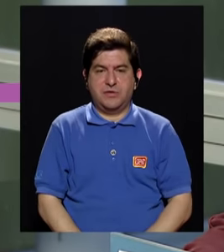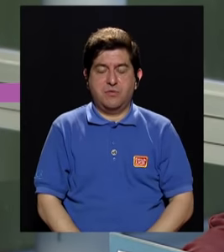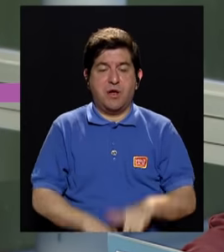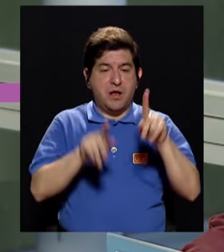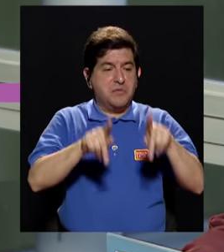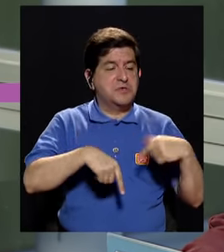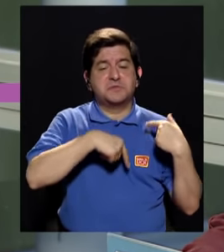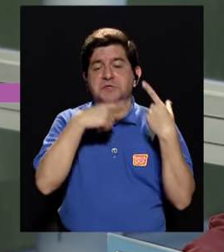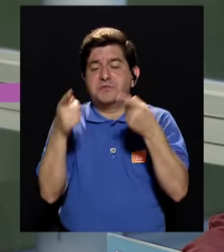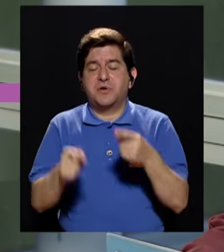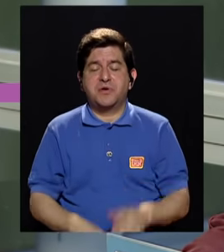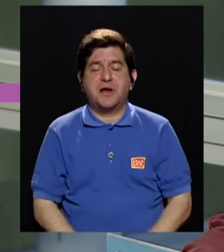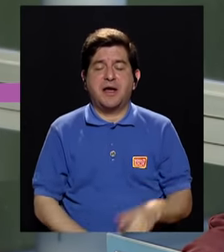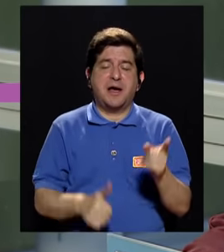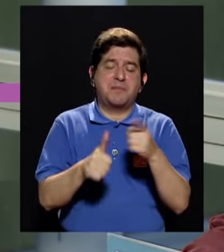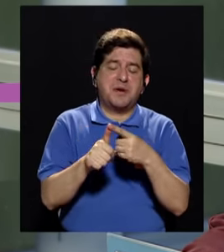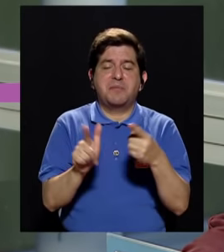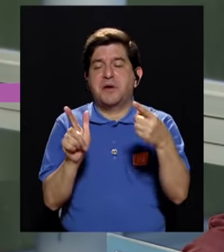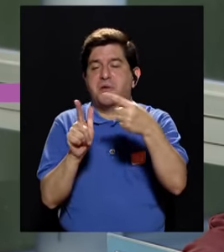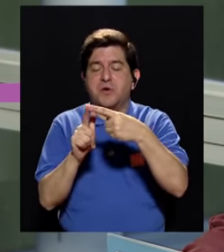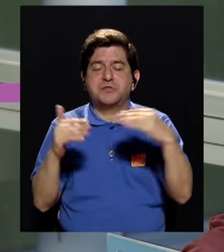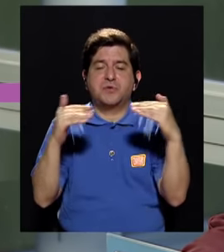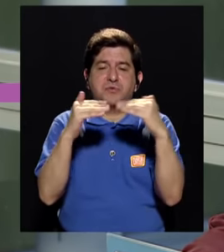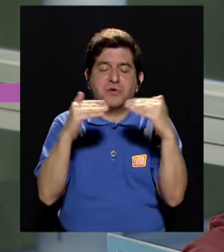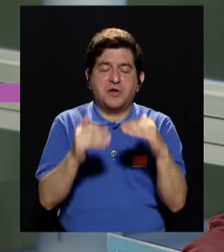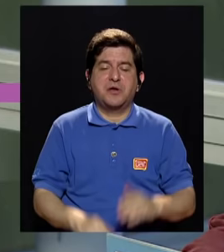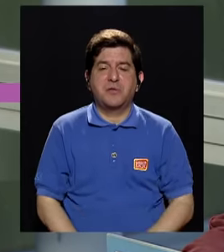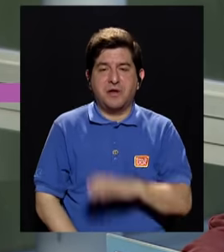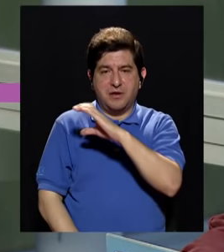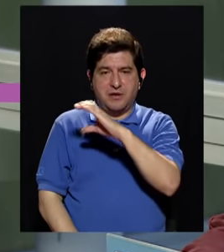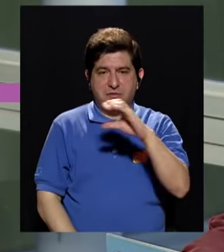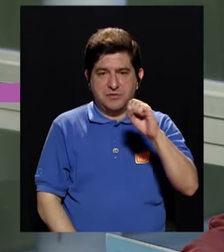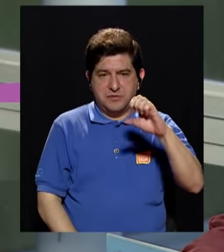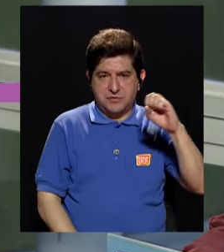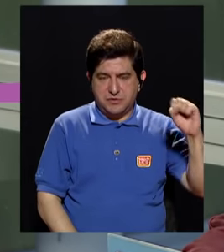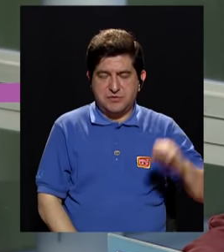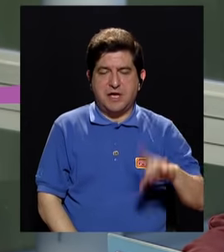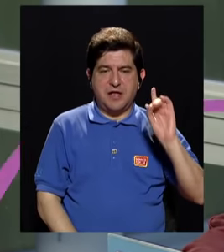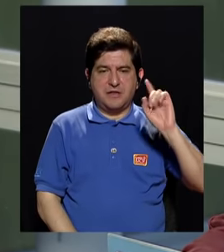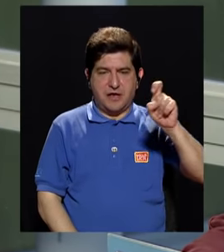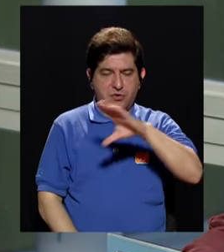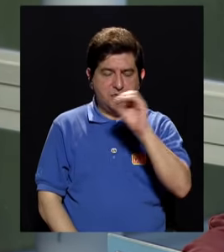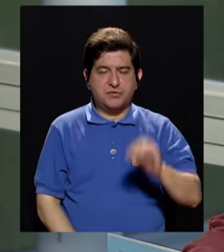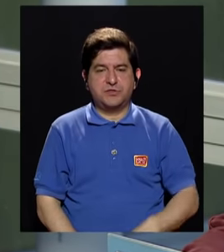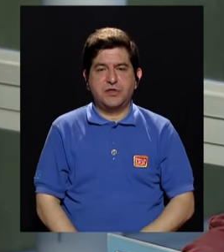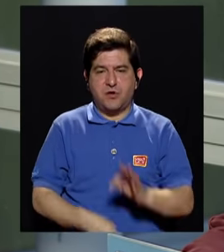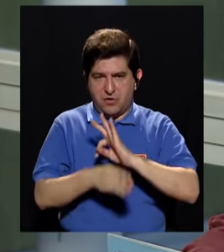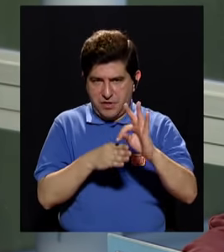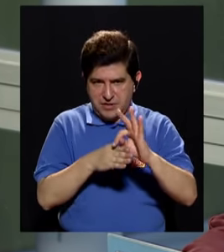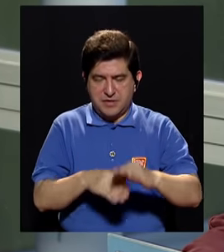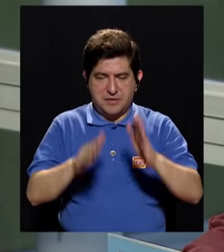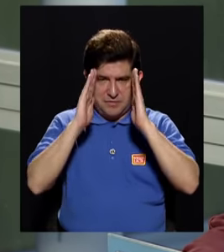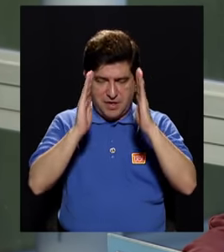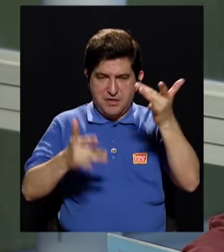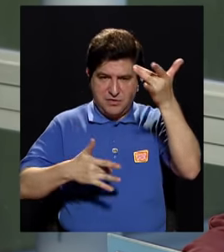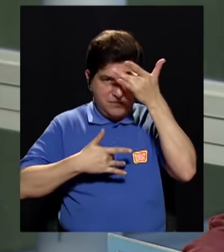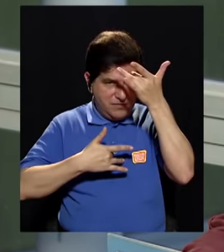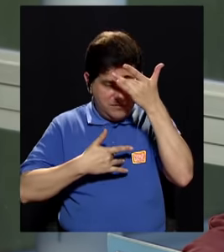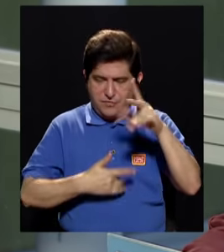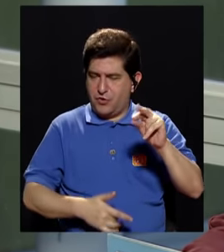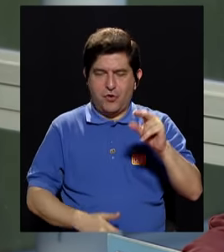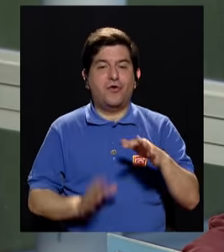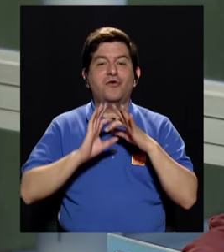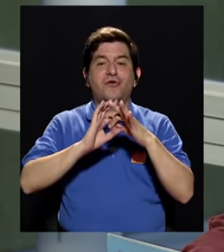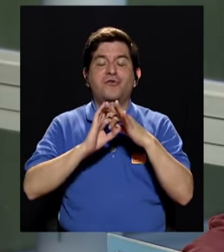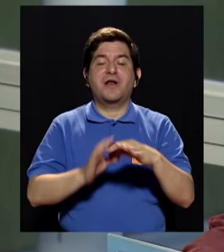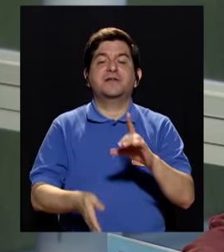paciente que acude a un primer segundo nivel de atención el seguro social para que lo diagnostiquen y le den un tratamiento y le cubren una enfermedad es